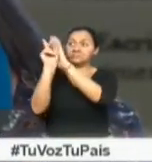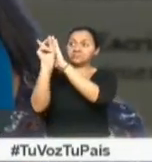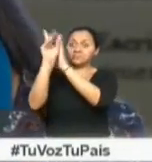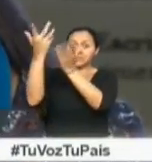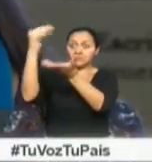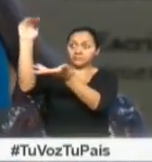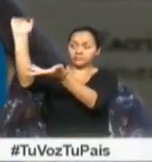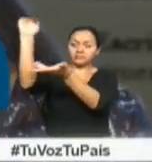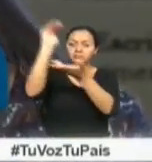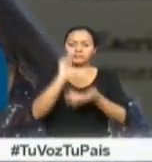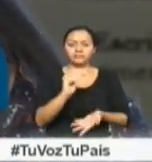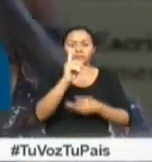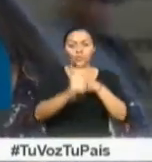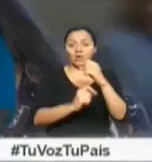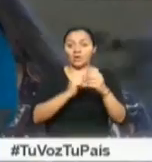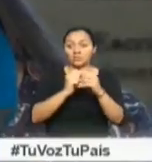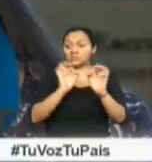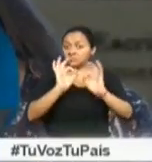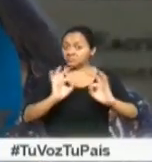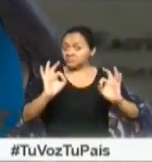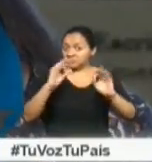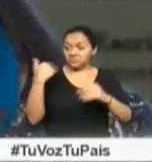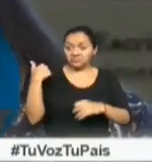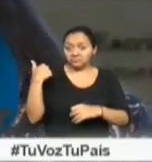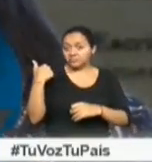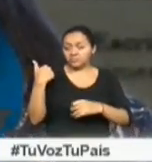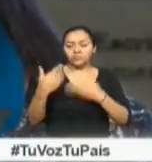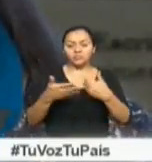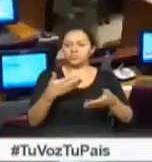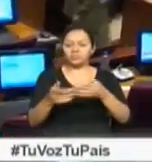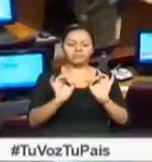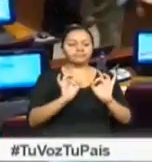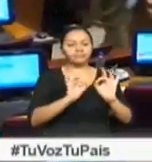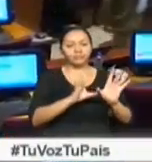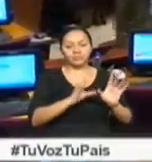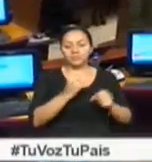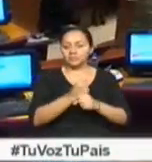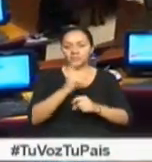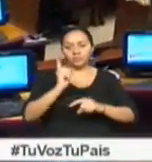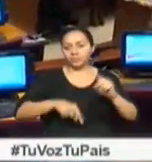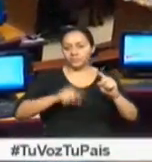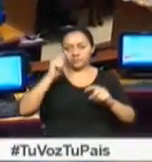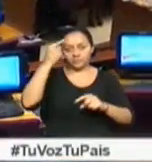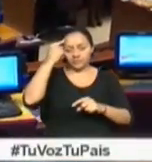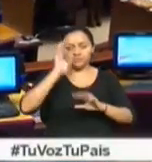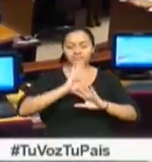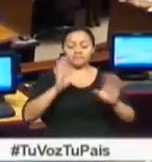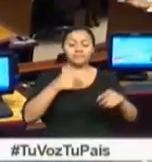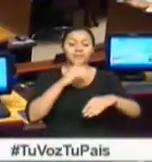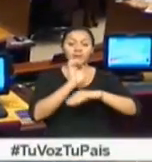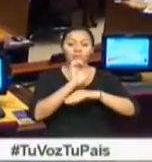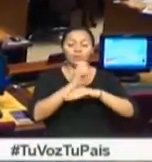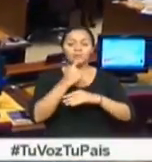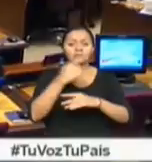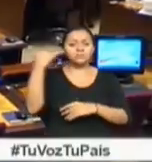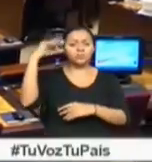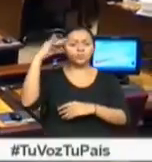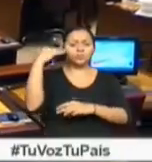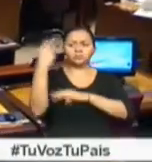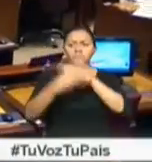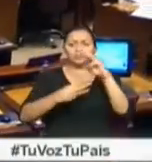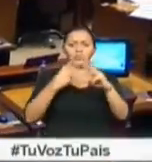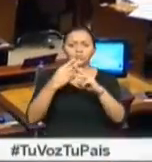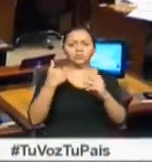si no lo hacen de manera directa estarían perdiendo su condición de funcionario público. Y destacó que Ecuador sea el único país en el mundo que aborde